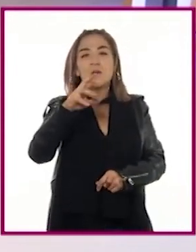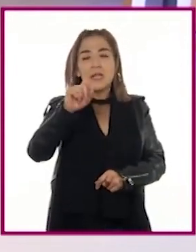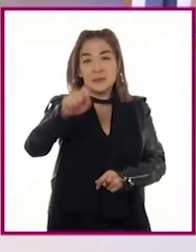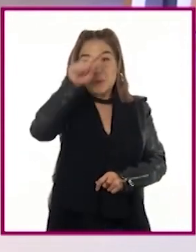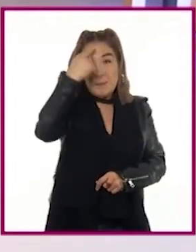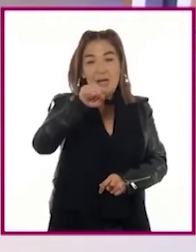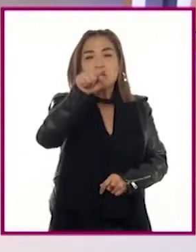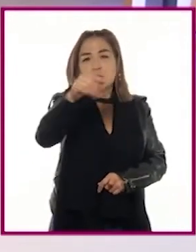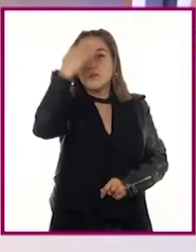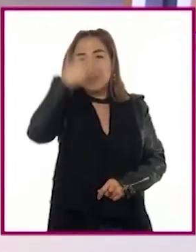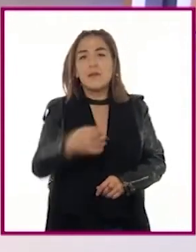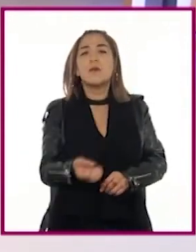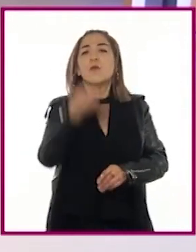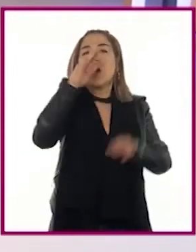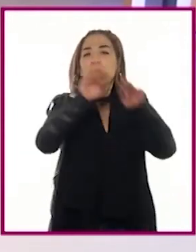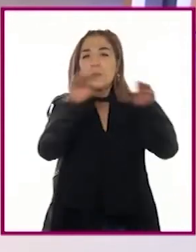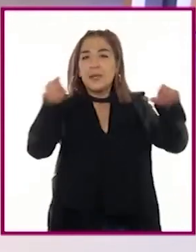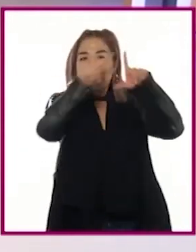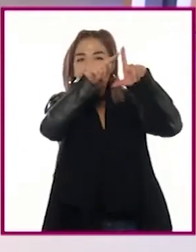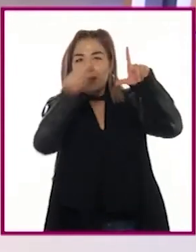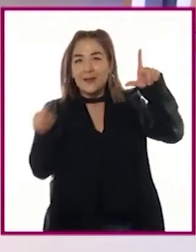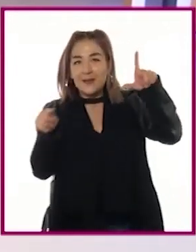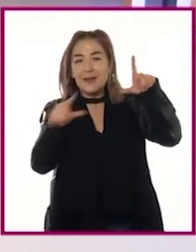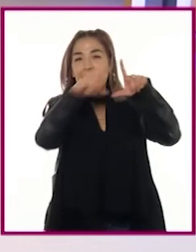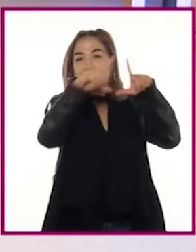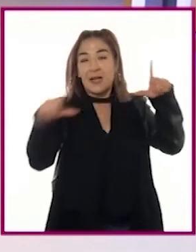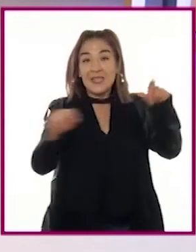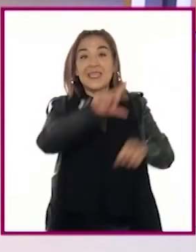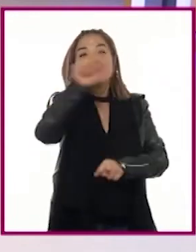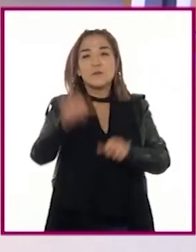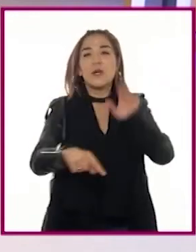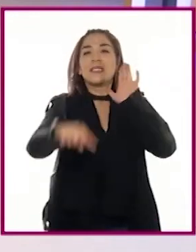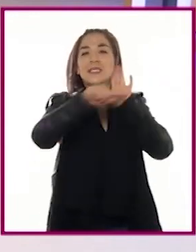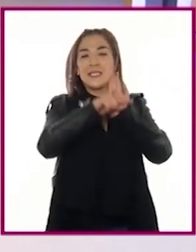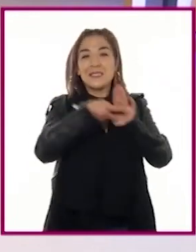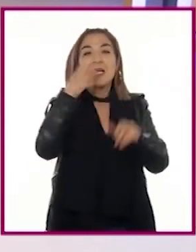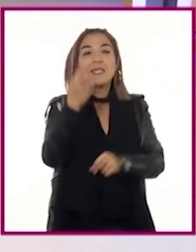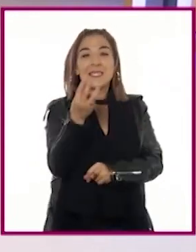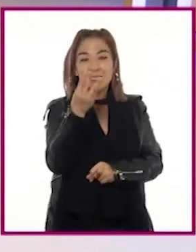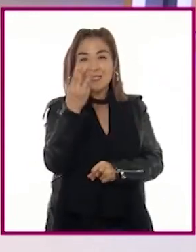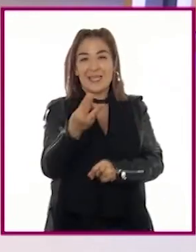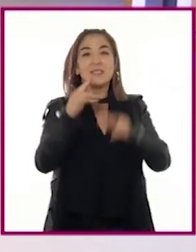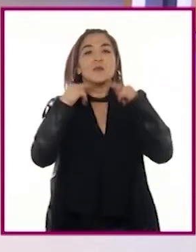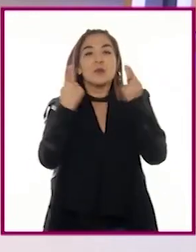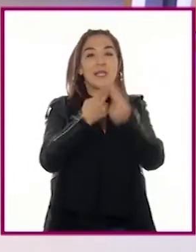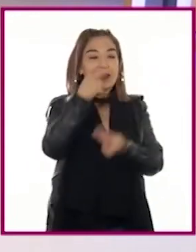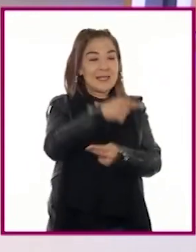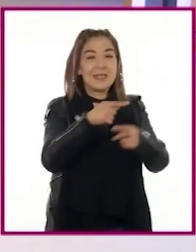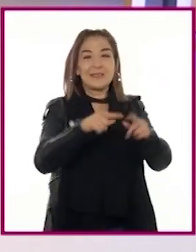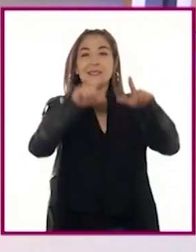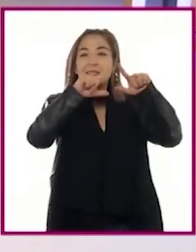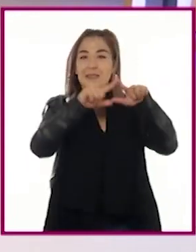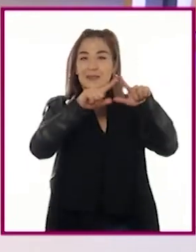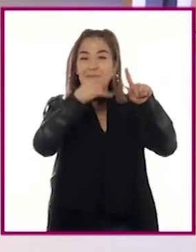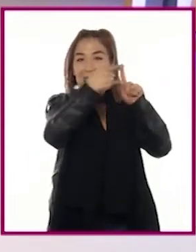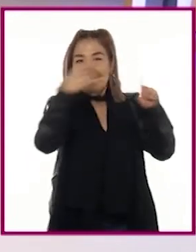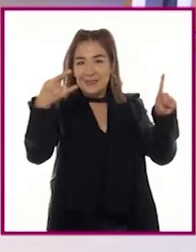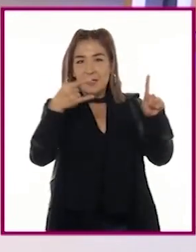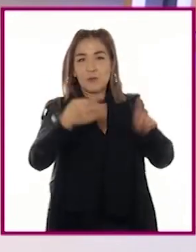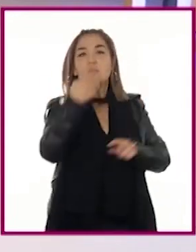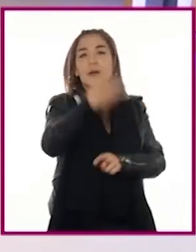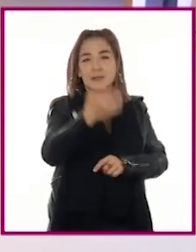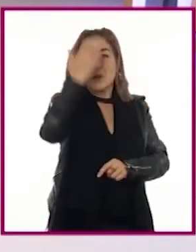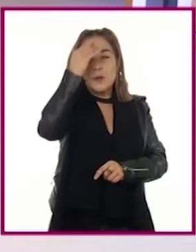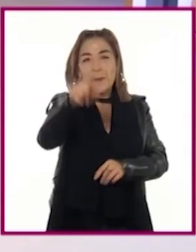la hipotenusa. Luego, se resta la medida del lado de 3 unidades del rectángulo, con lo que se conoce la medida de